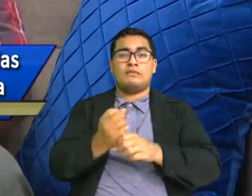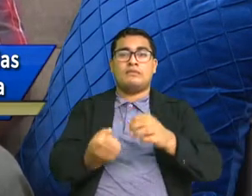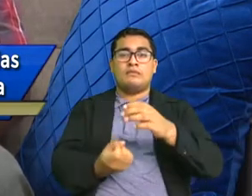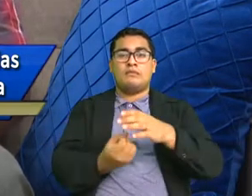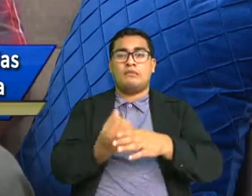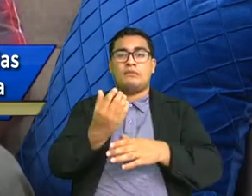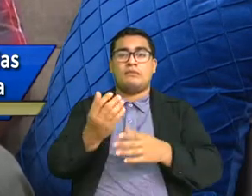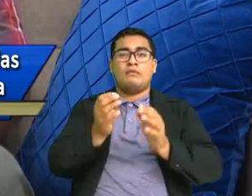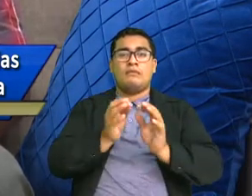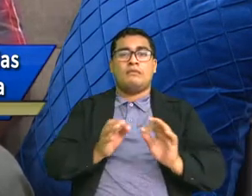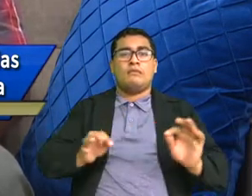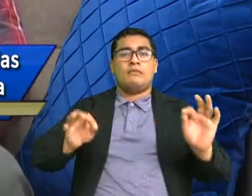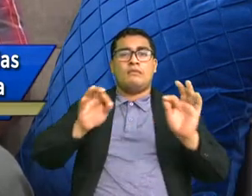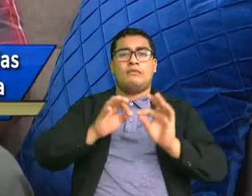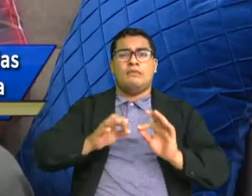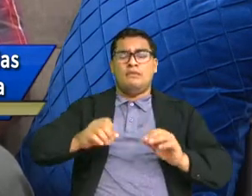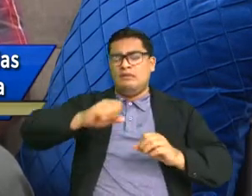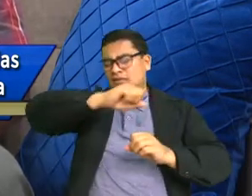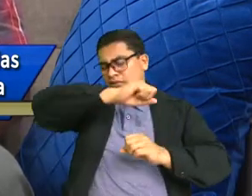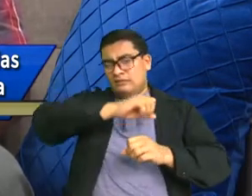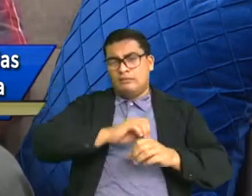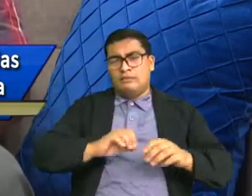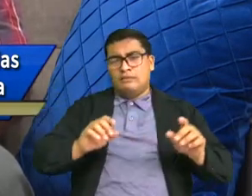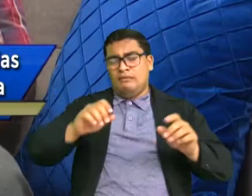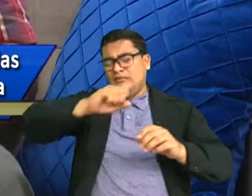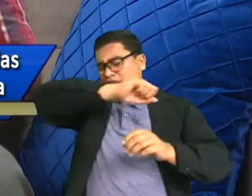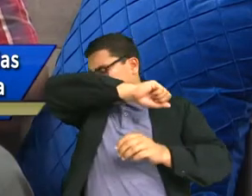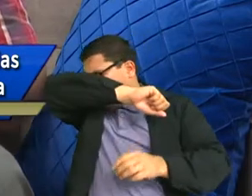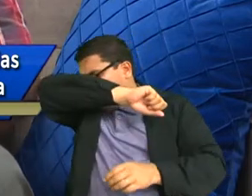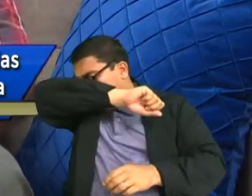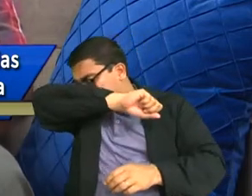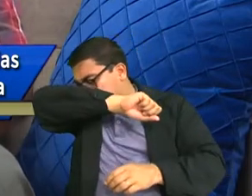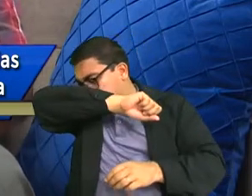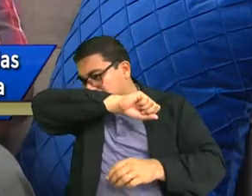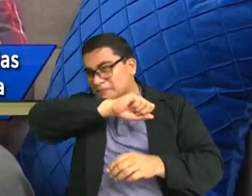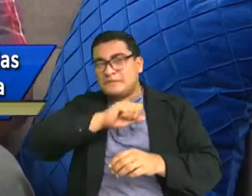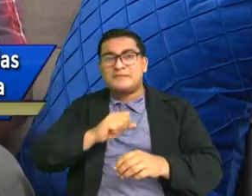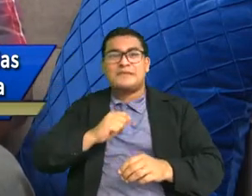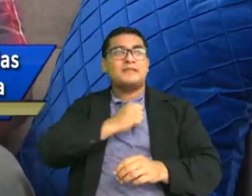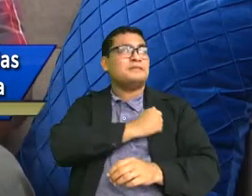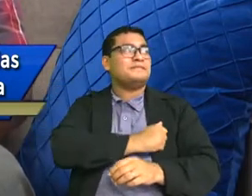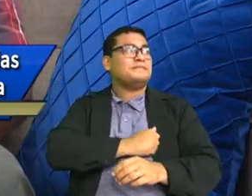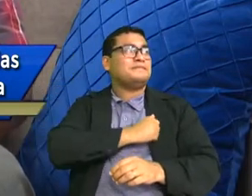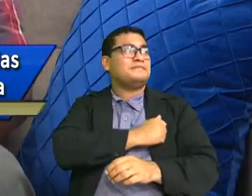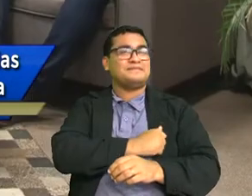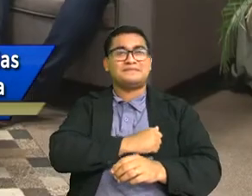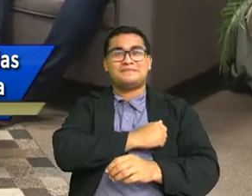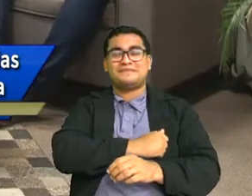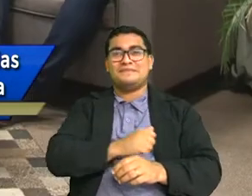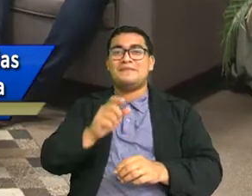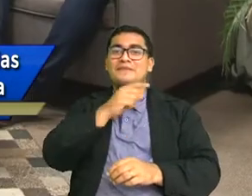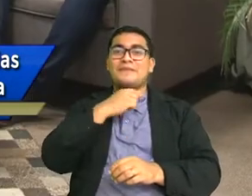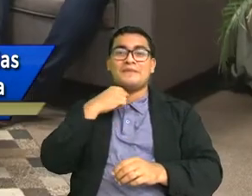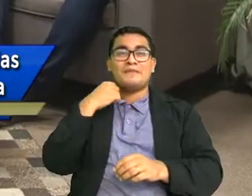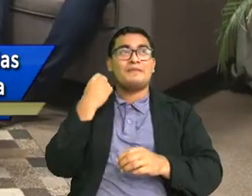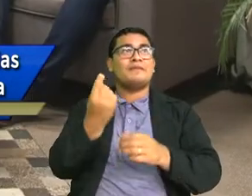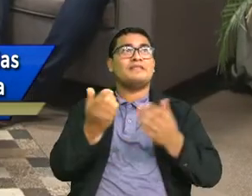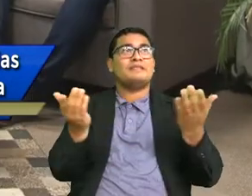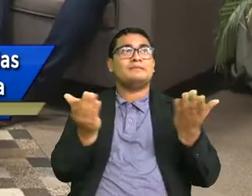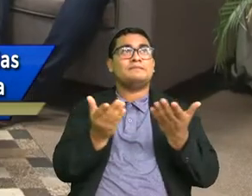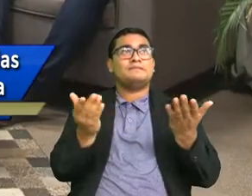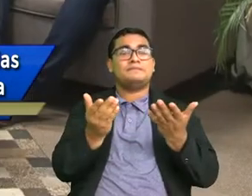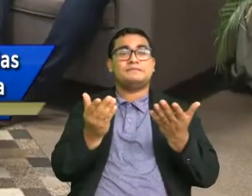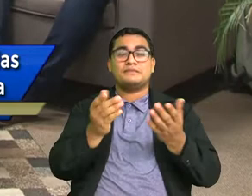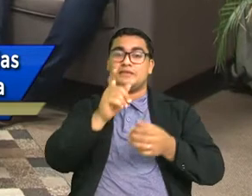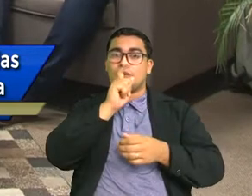inmediatamente tanto la calidad como la cantidad de producción como encendemos esa realidad muy válido me gusta